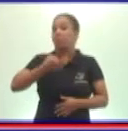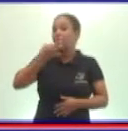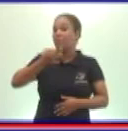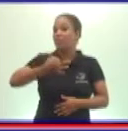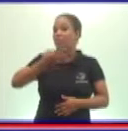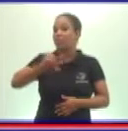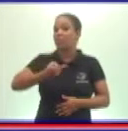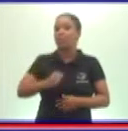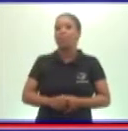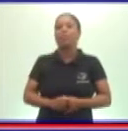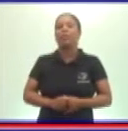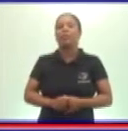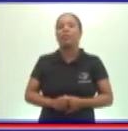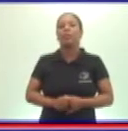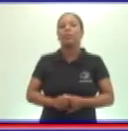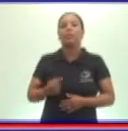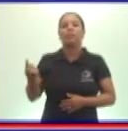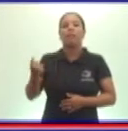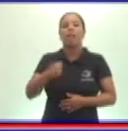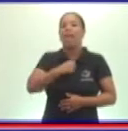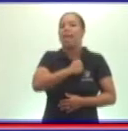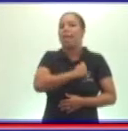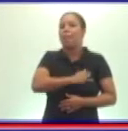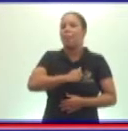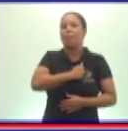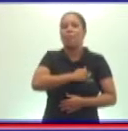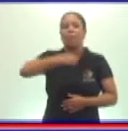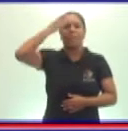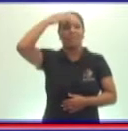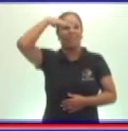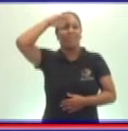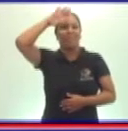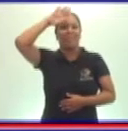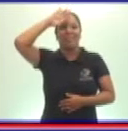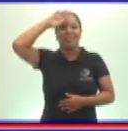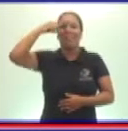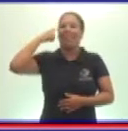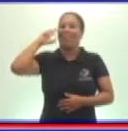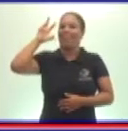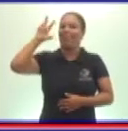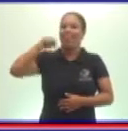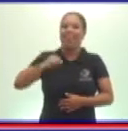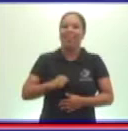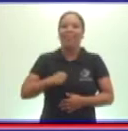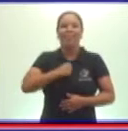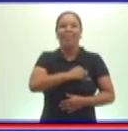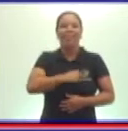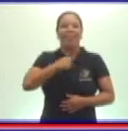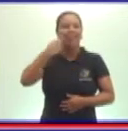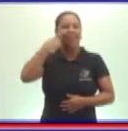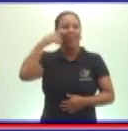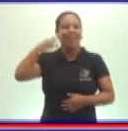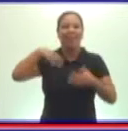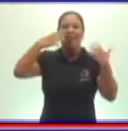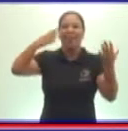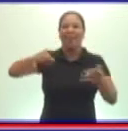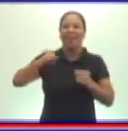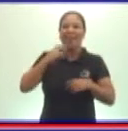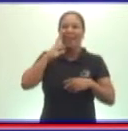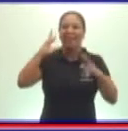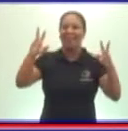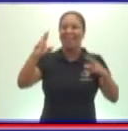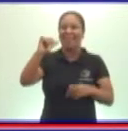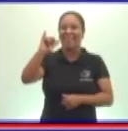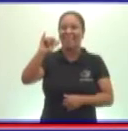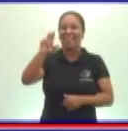contienen, en primer lugar, el amor a la patria y se revela el patriotismo de Víctor Carvajal. Es decir, hay que